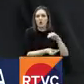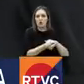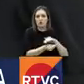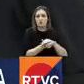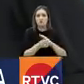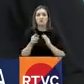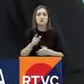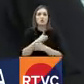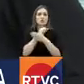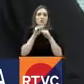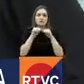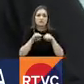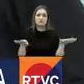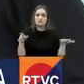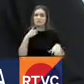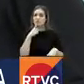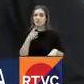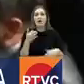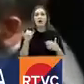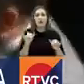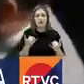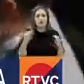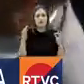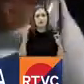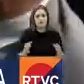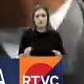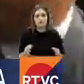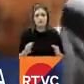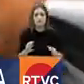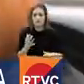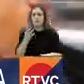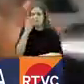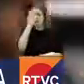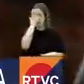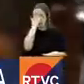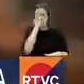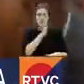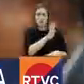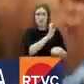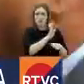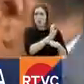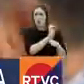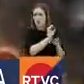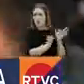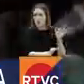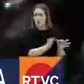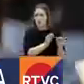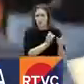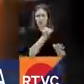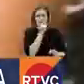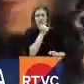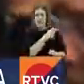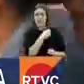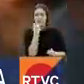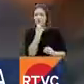cuenta de Twitter afirmando que se trata de un papelón de todo el sistema judicial y del gobierno actual.